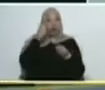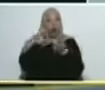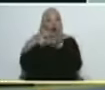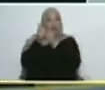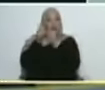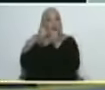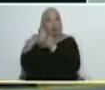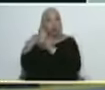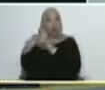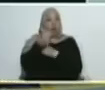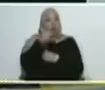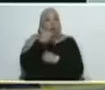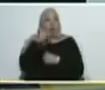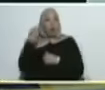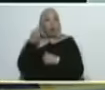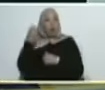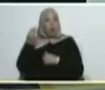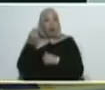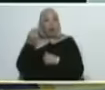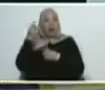la llamó nuestro amado comandante,